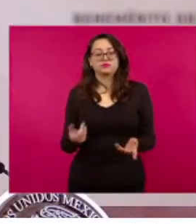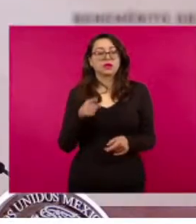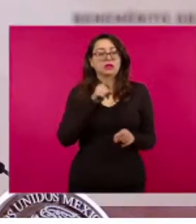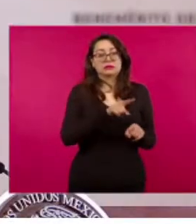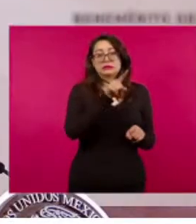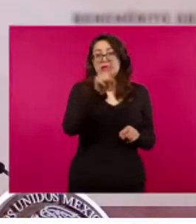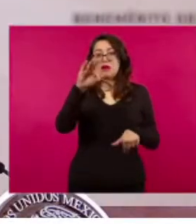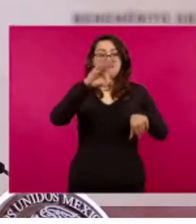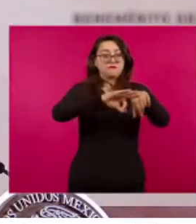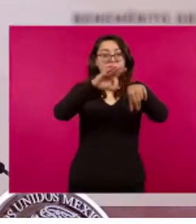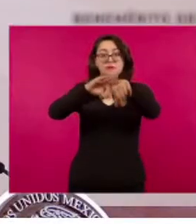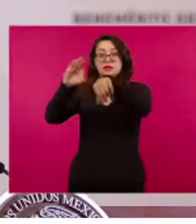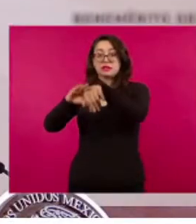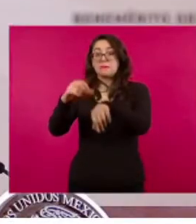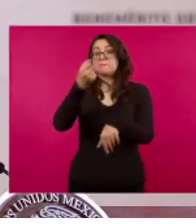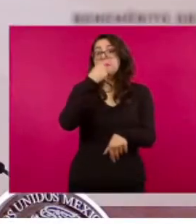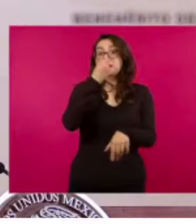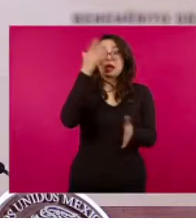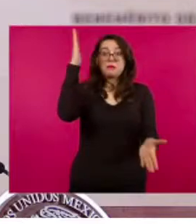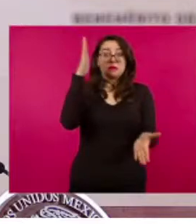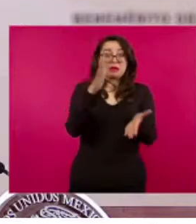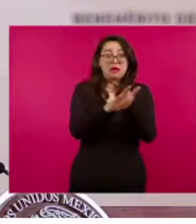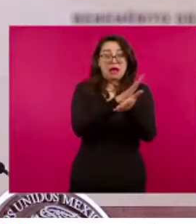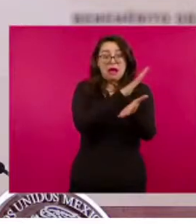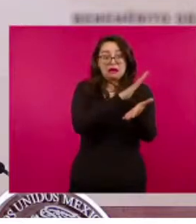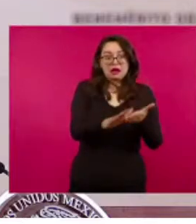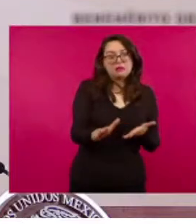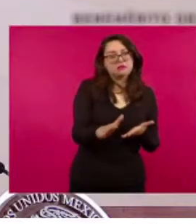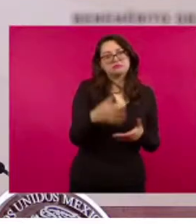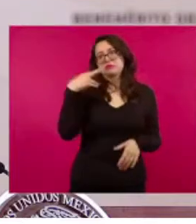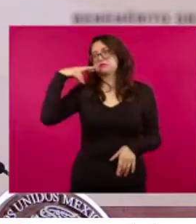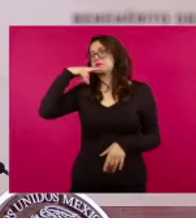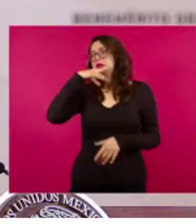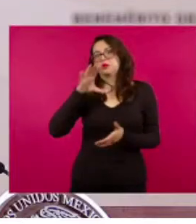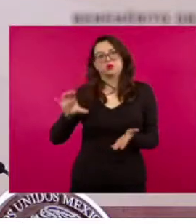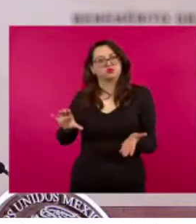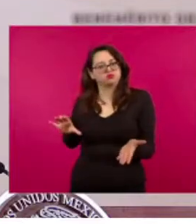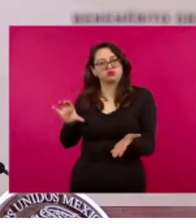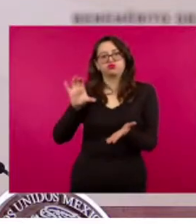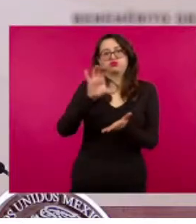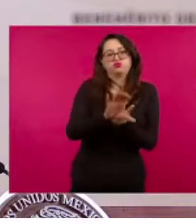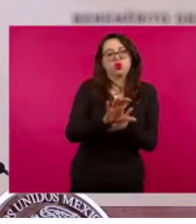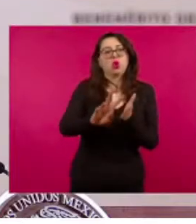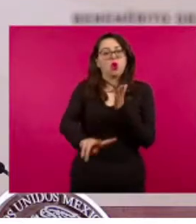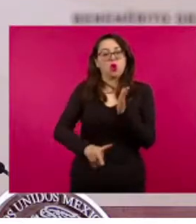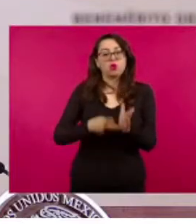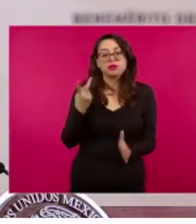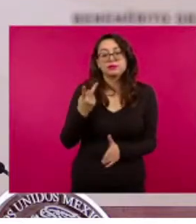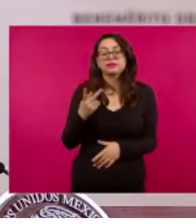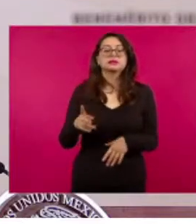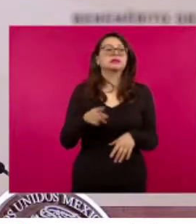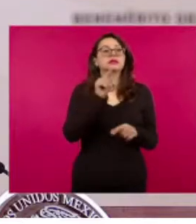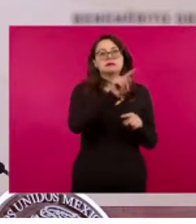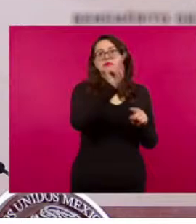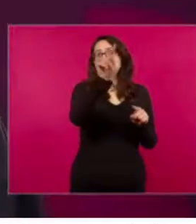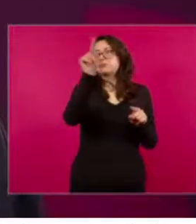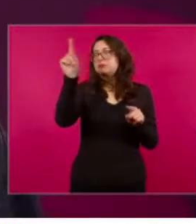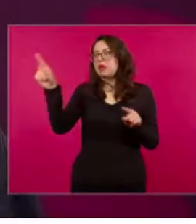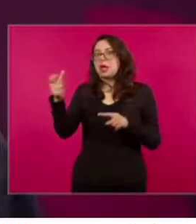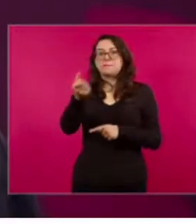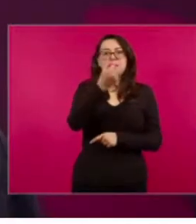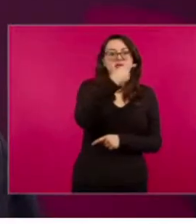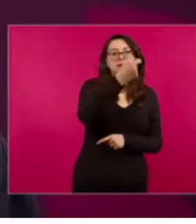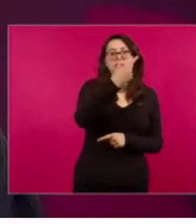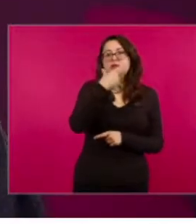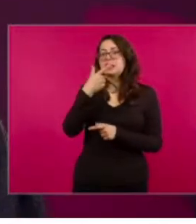reposición permanente. Es decir, se realizan los pedidos conforme a las necesidades de la clave, es decir, los medicamentos que hacen falta, por lo que siempre